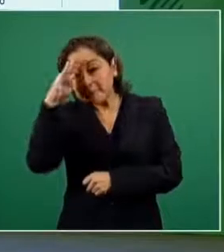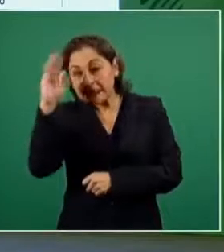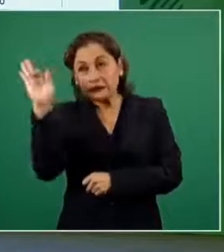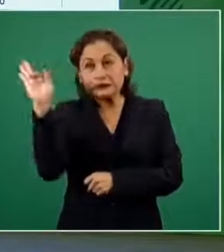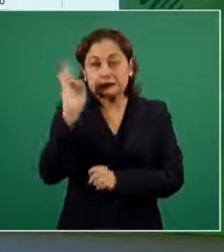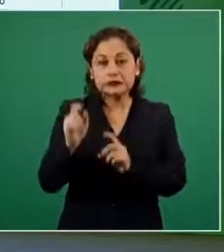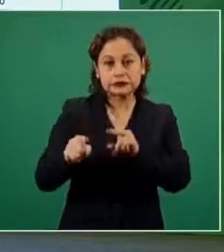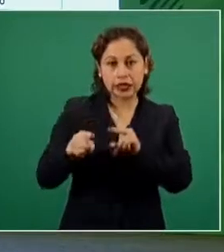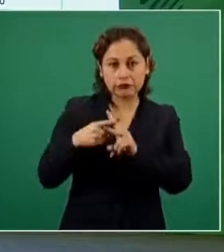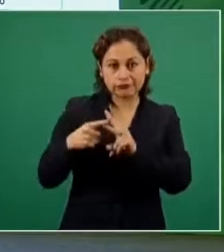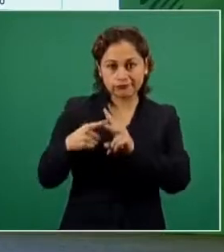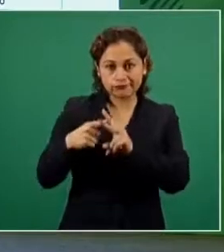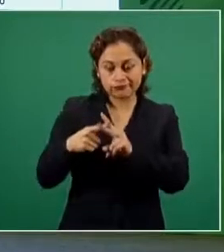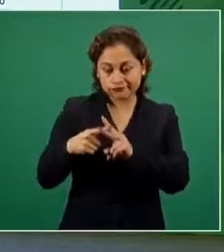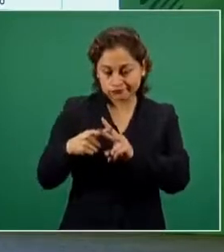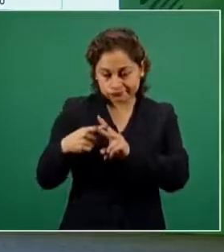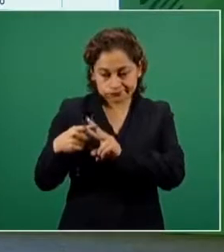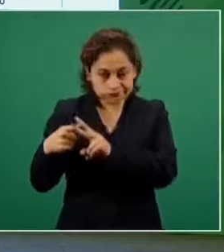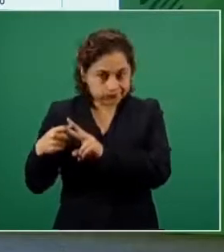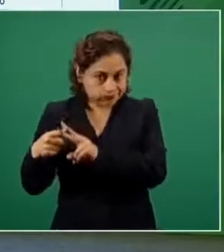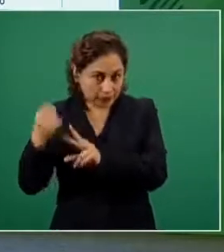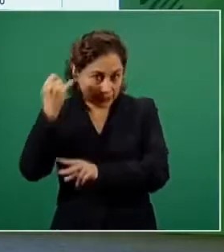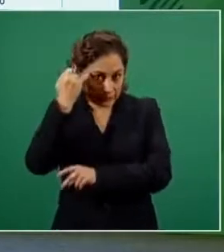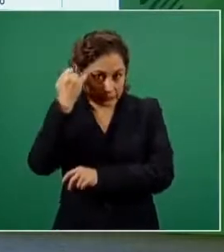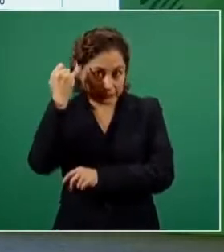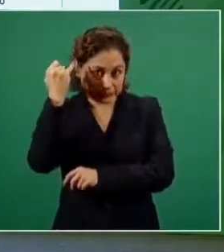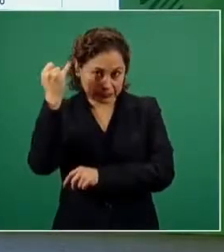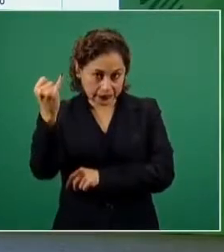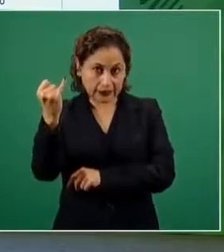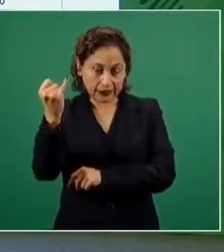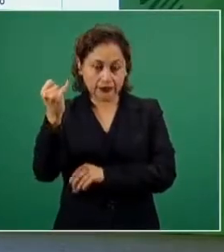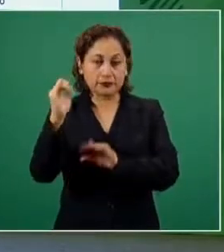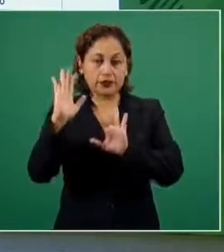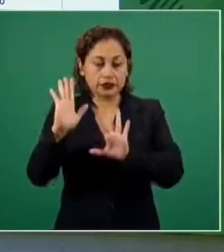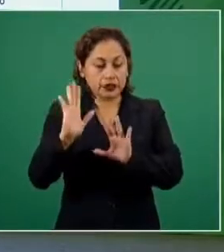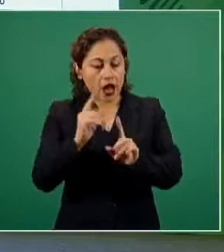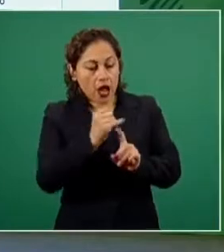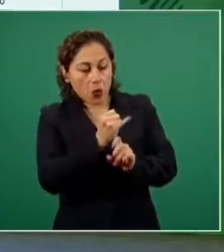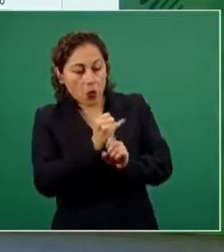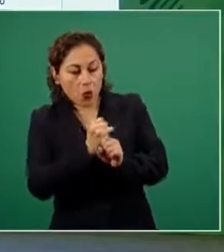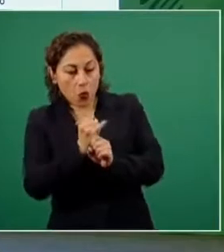diciembre, que ya tenemos indicios,